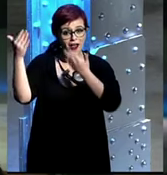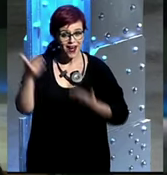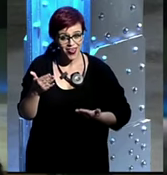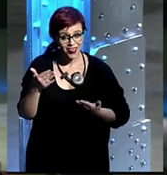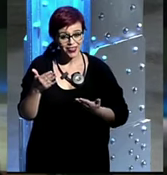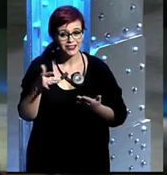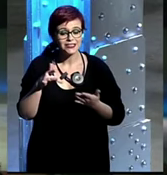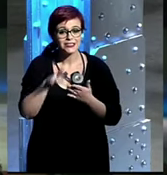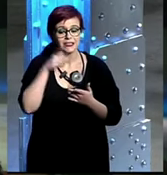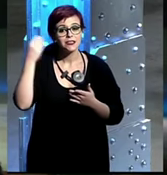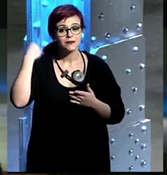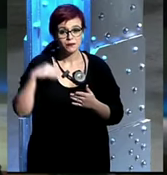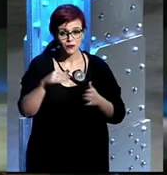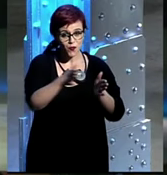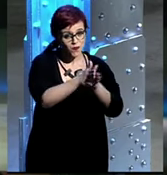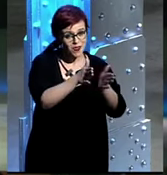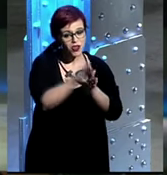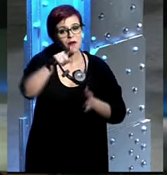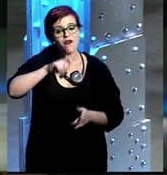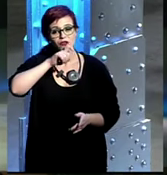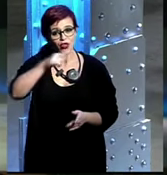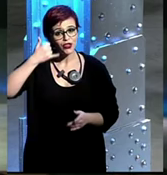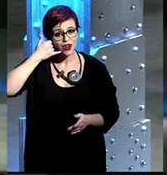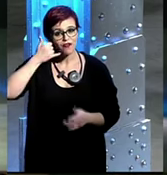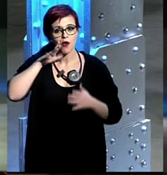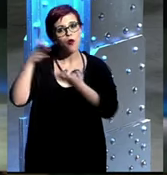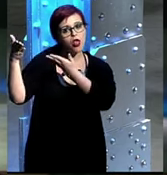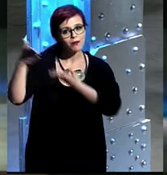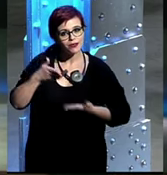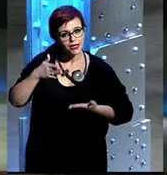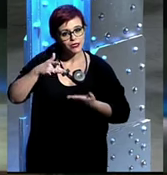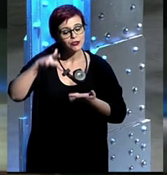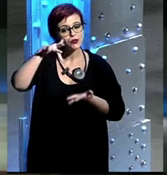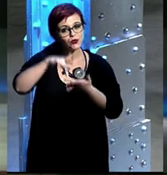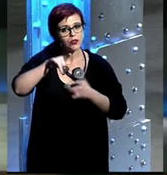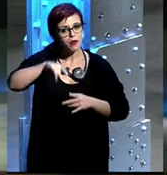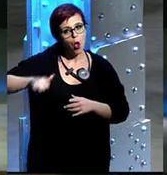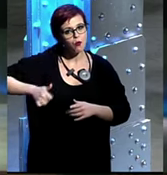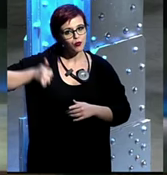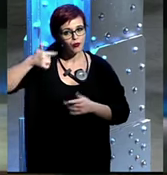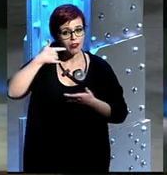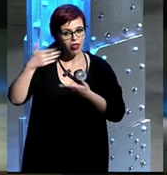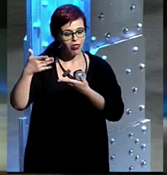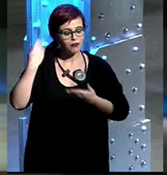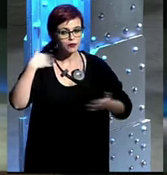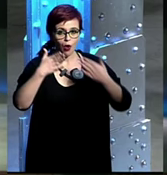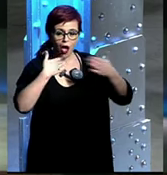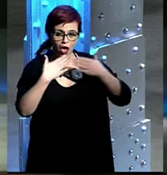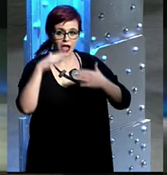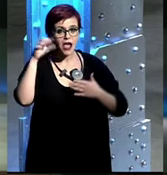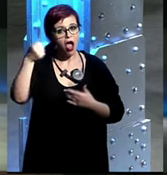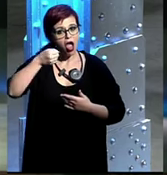Mondadori y a la Fundación Telefónica por haberme invitado y darme la oportunidad de hablar con Andrew Salomon, de hacerle